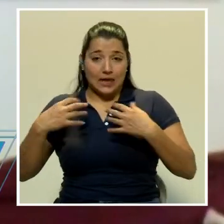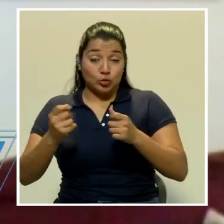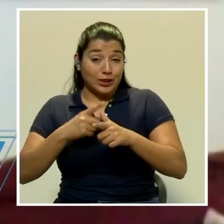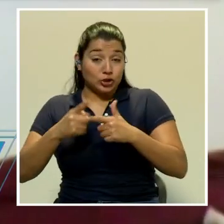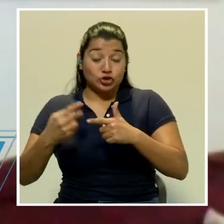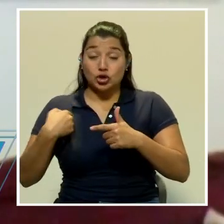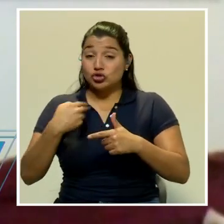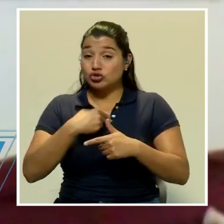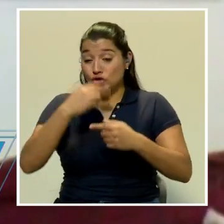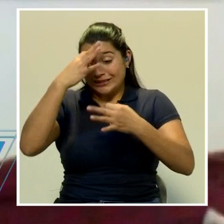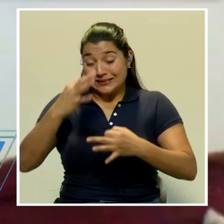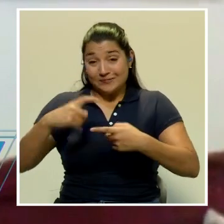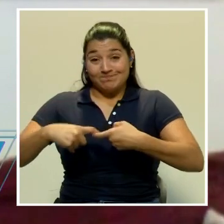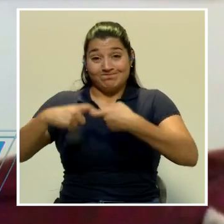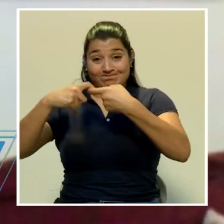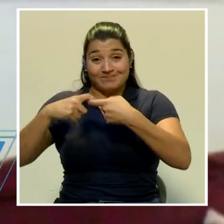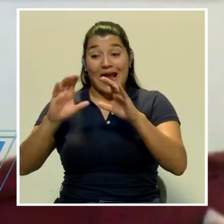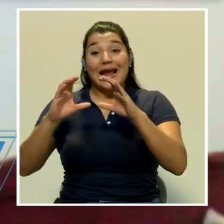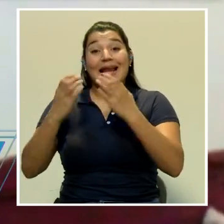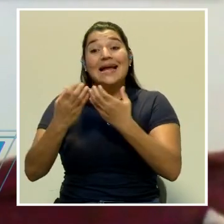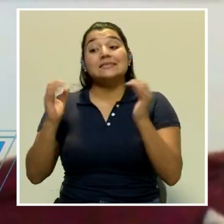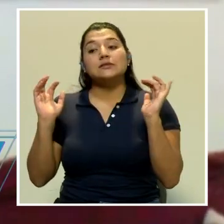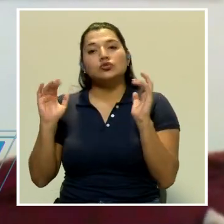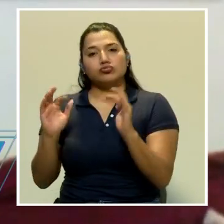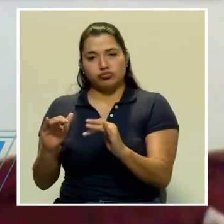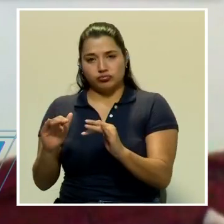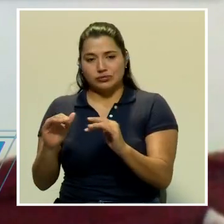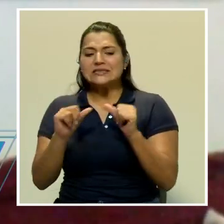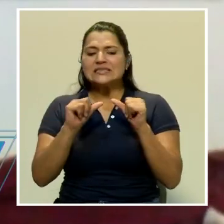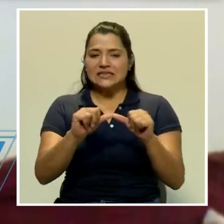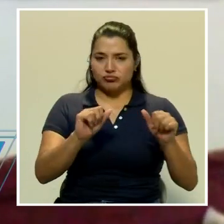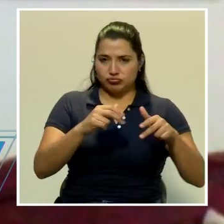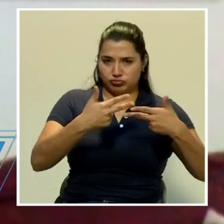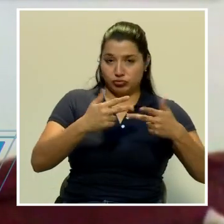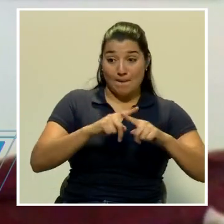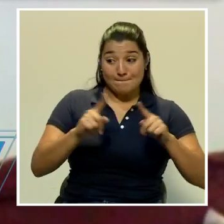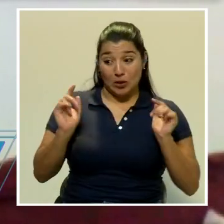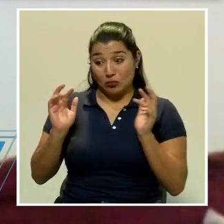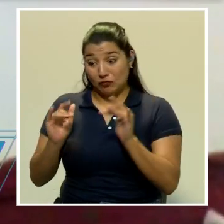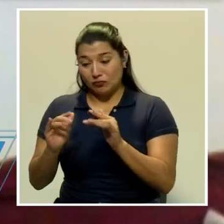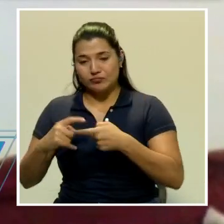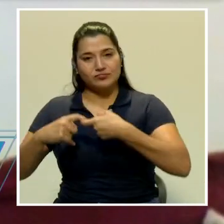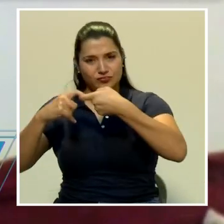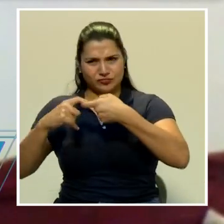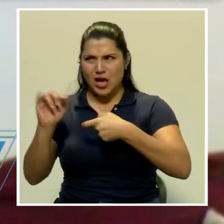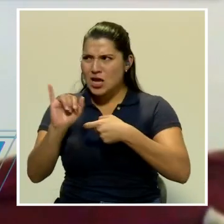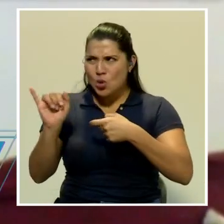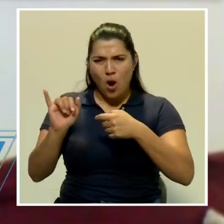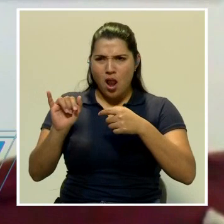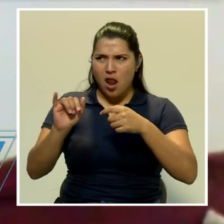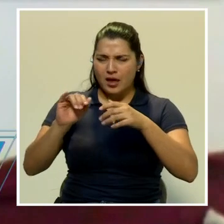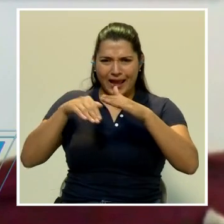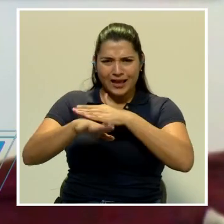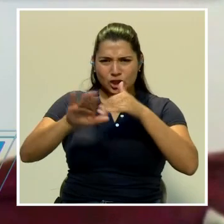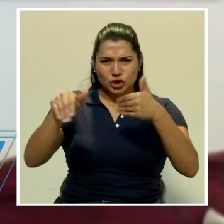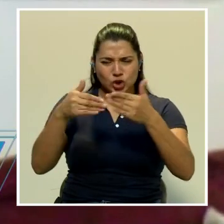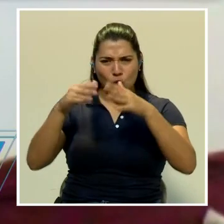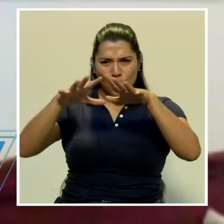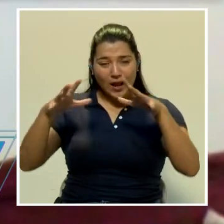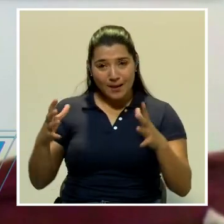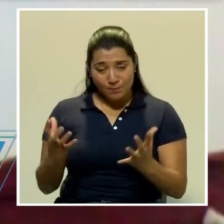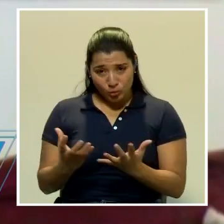las clases presenciales. Y esto pasa por comprender de manera general en todo el país, en el mundo,